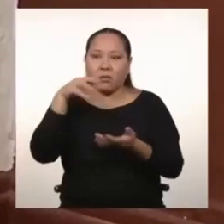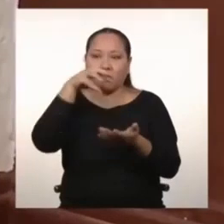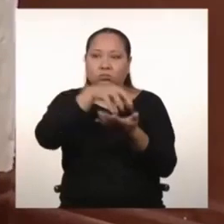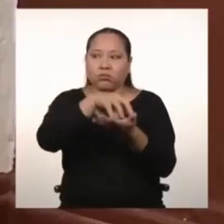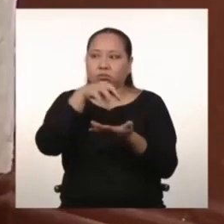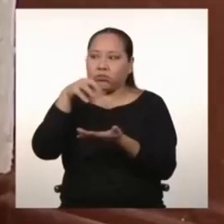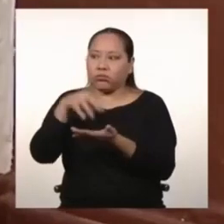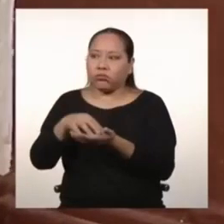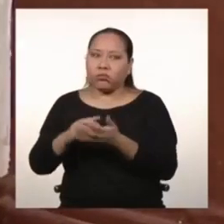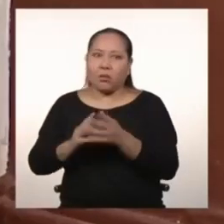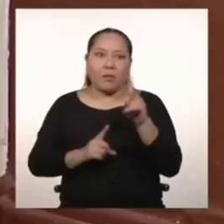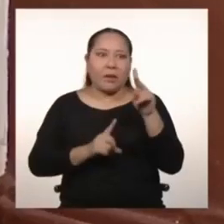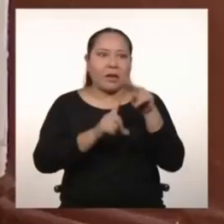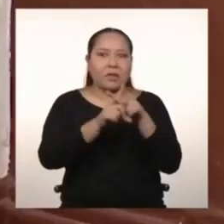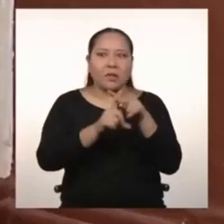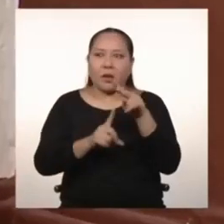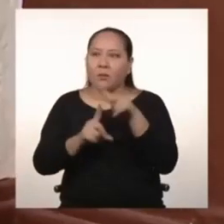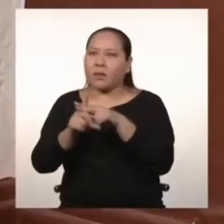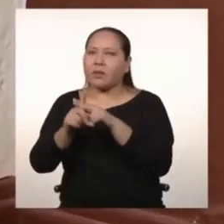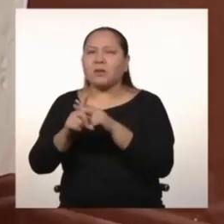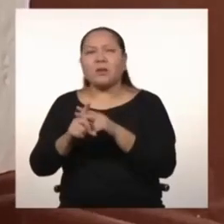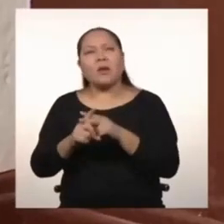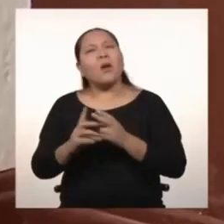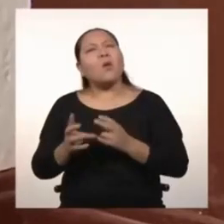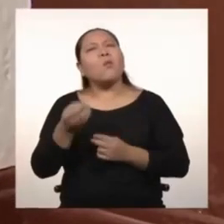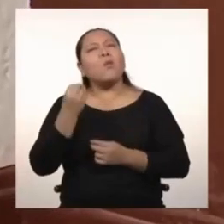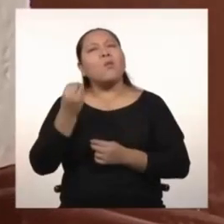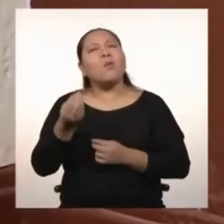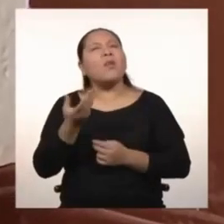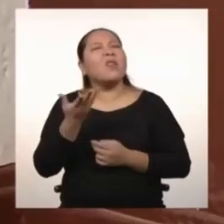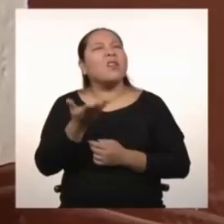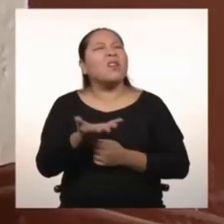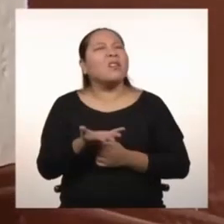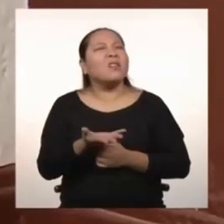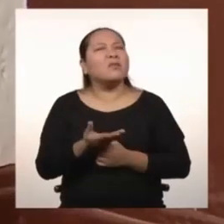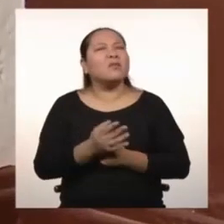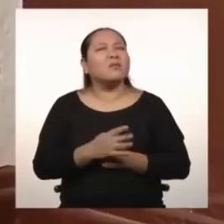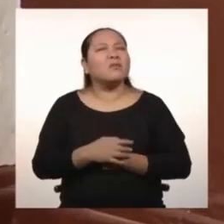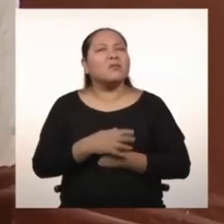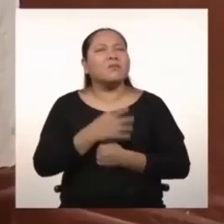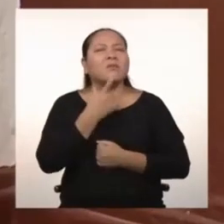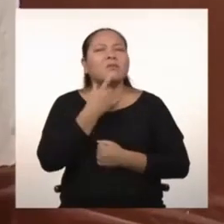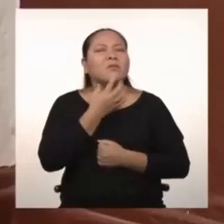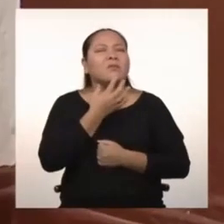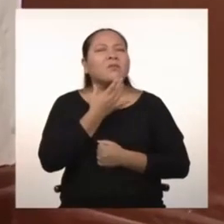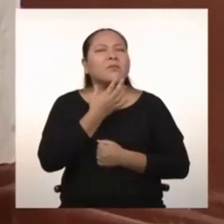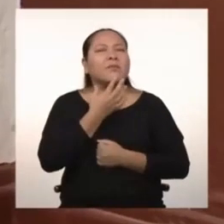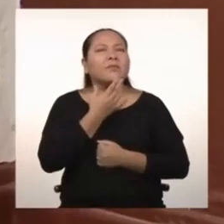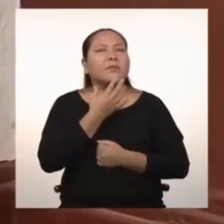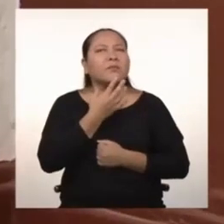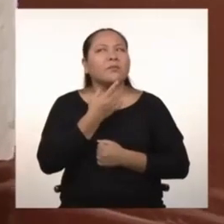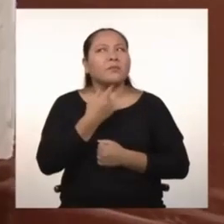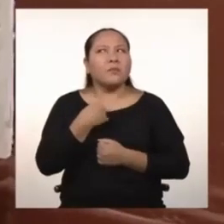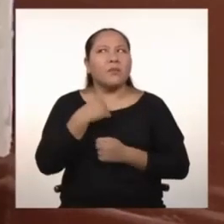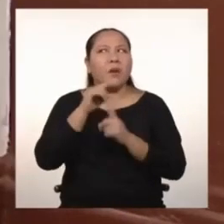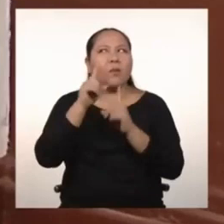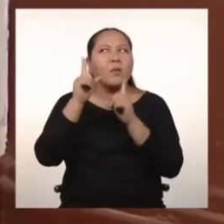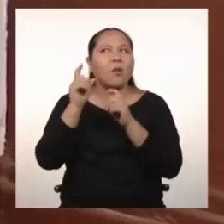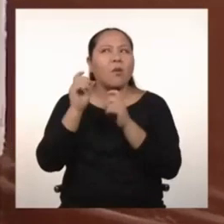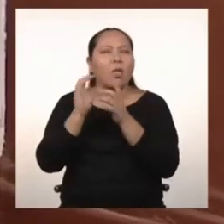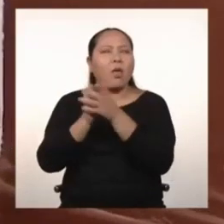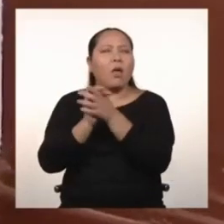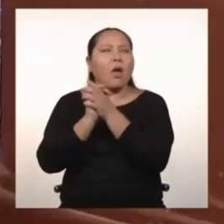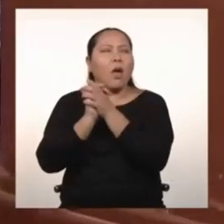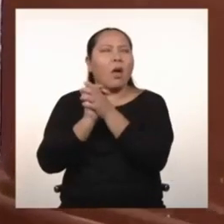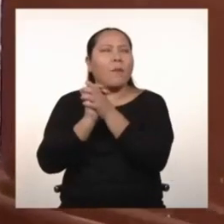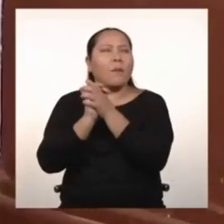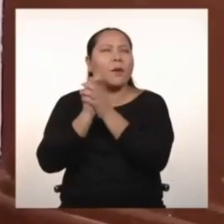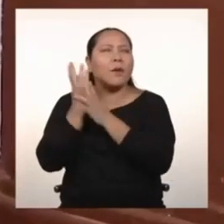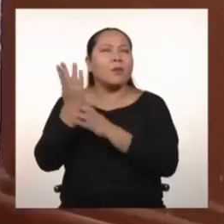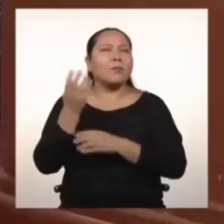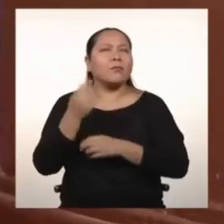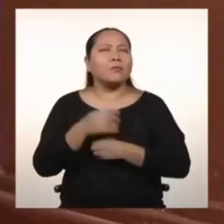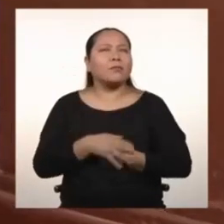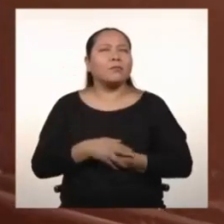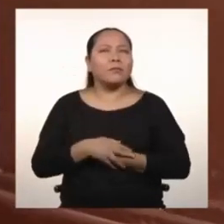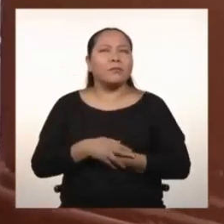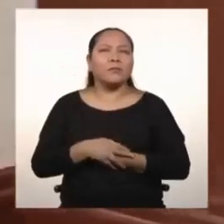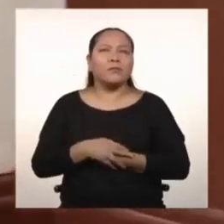década. ¿Por qué habrá sido esto? Voy a preguntarle a un amigo.